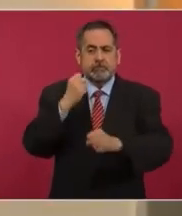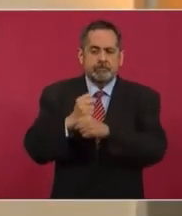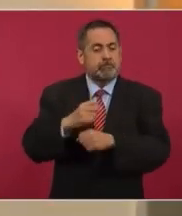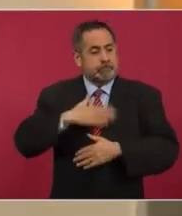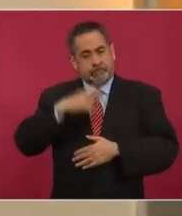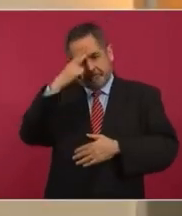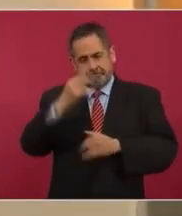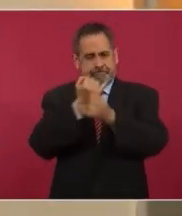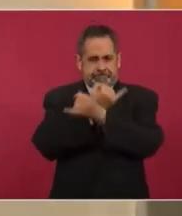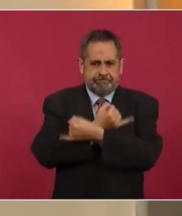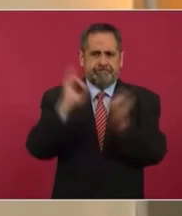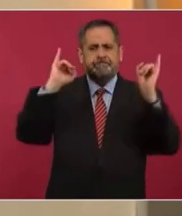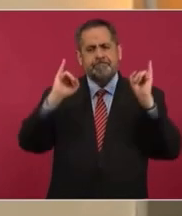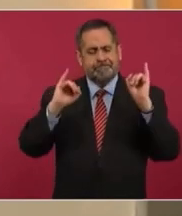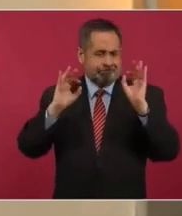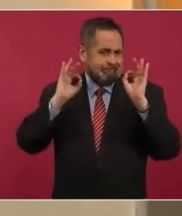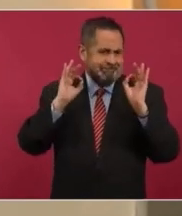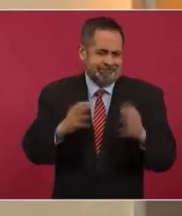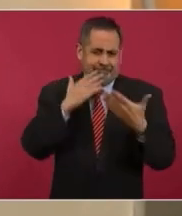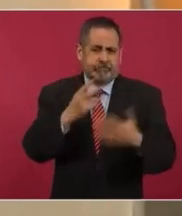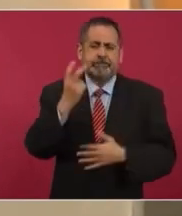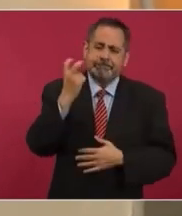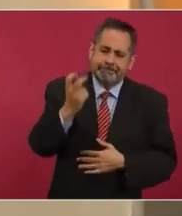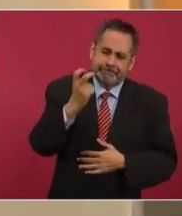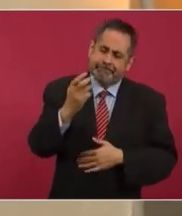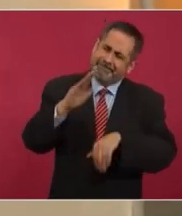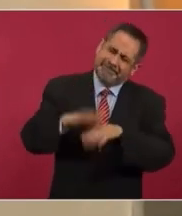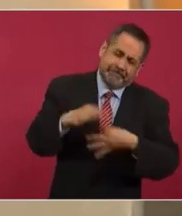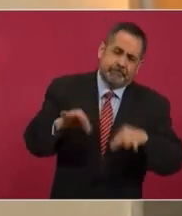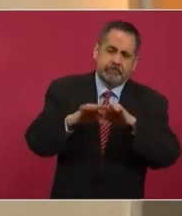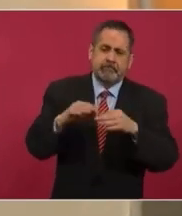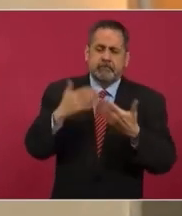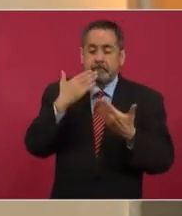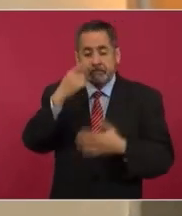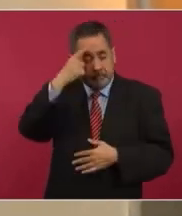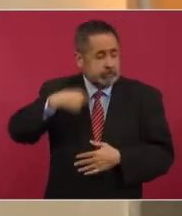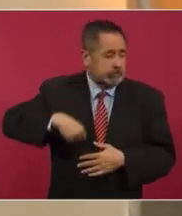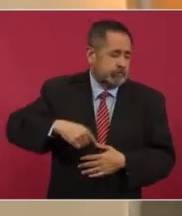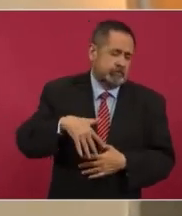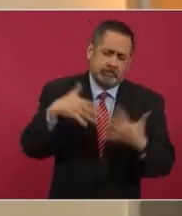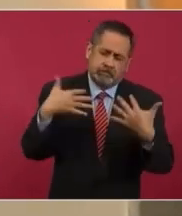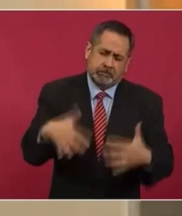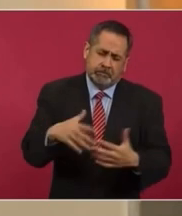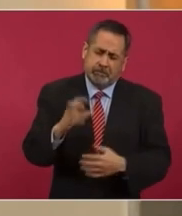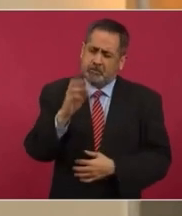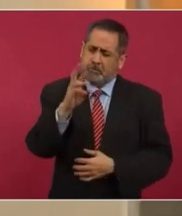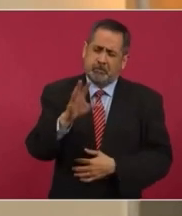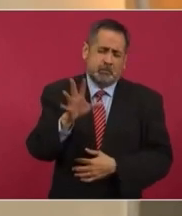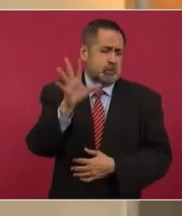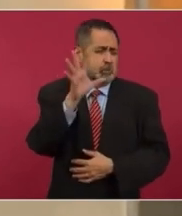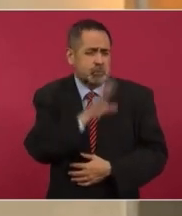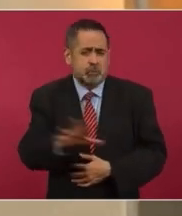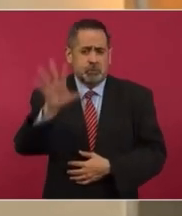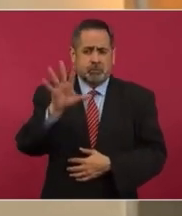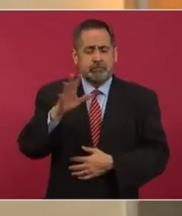de la independencia de México. Es por ello que sería un gran acontecimiento, un momento estelar